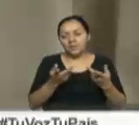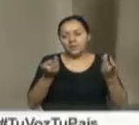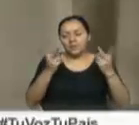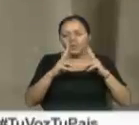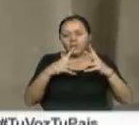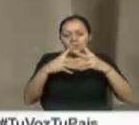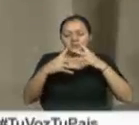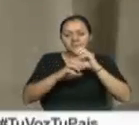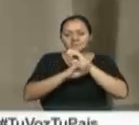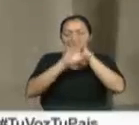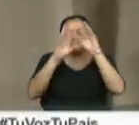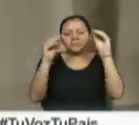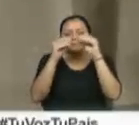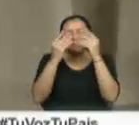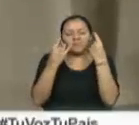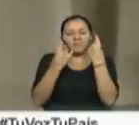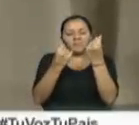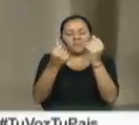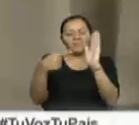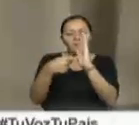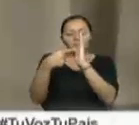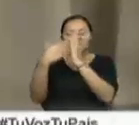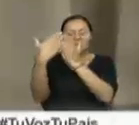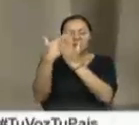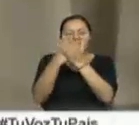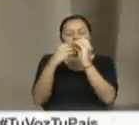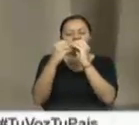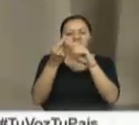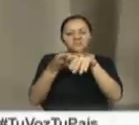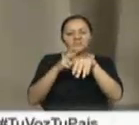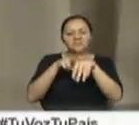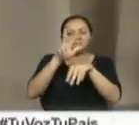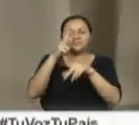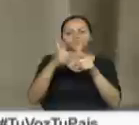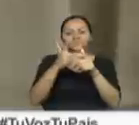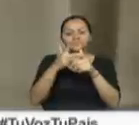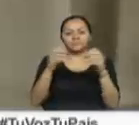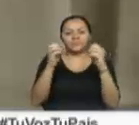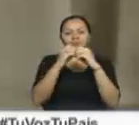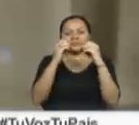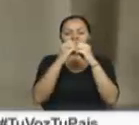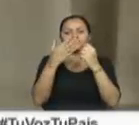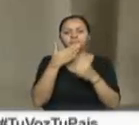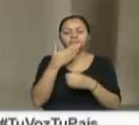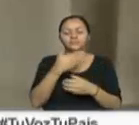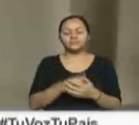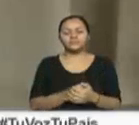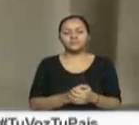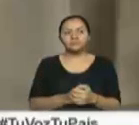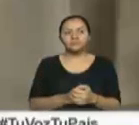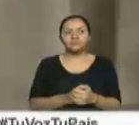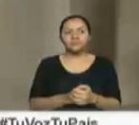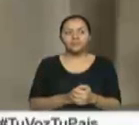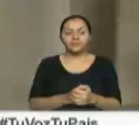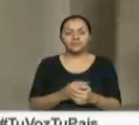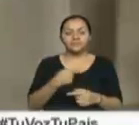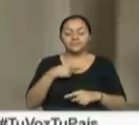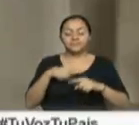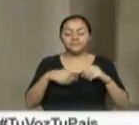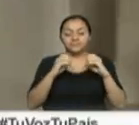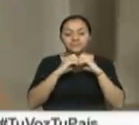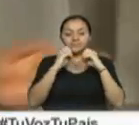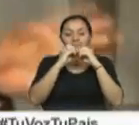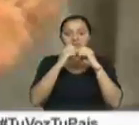Transparentamos e hicimos mucho más eficiente la recaudación tributaria. Se ha triplicado en términos nominales, porque ya no permitimos